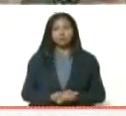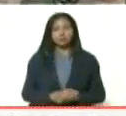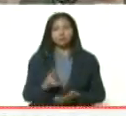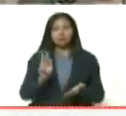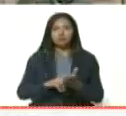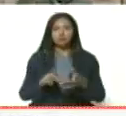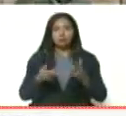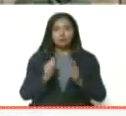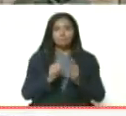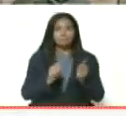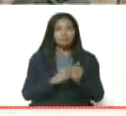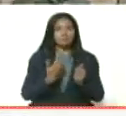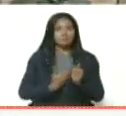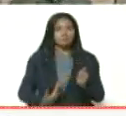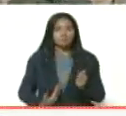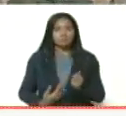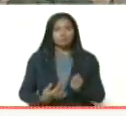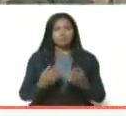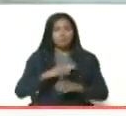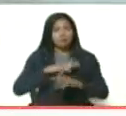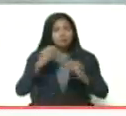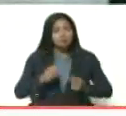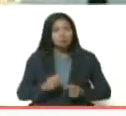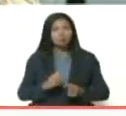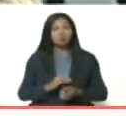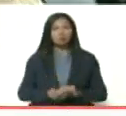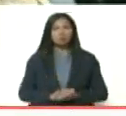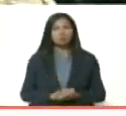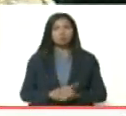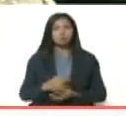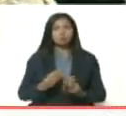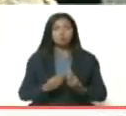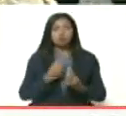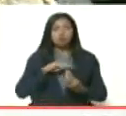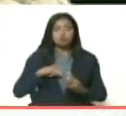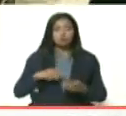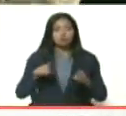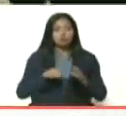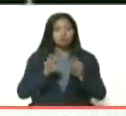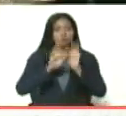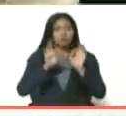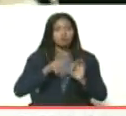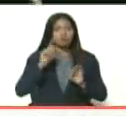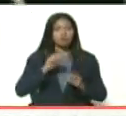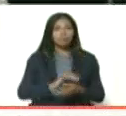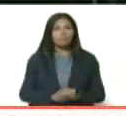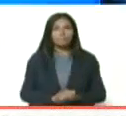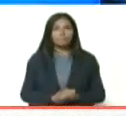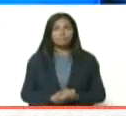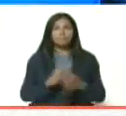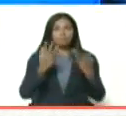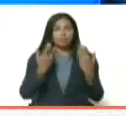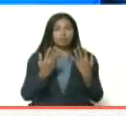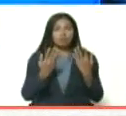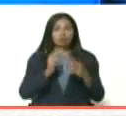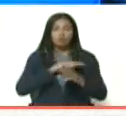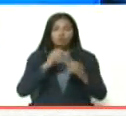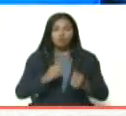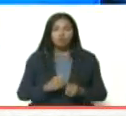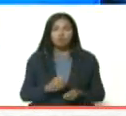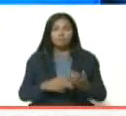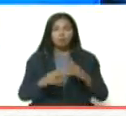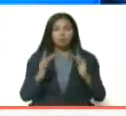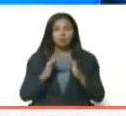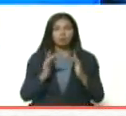Cúmplase, señor vicepresidente. Mano dura. Con nosotros mismos. Automano dura. Bueno, vamos a